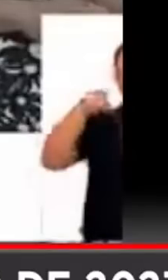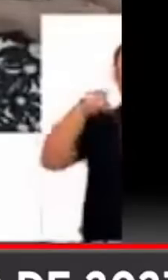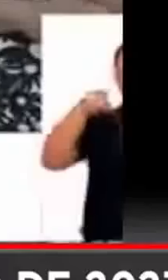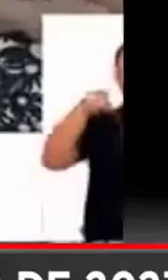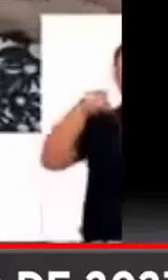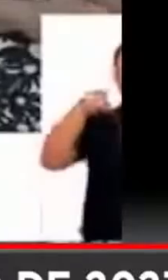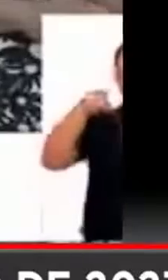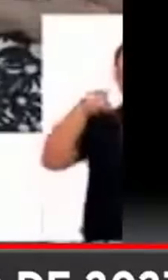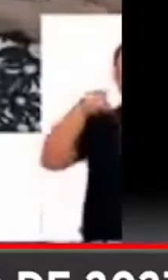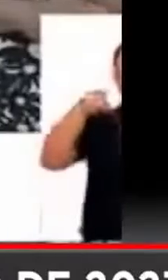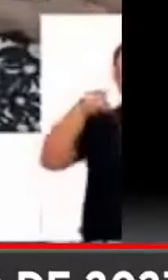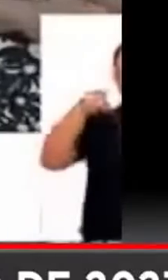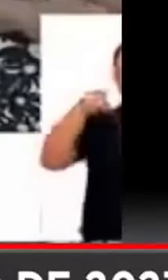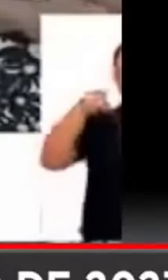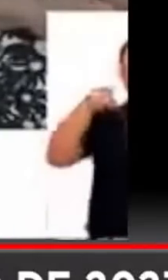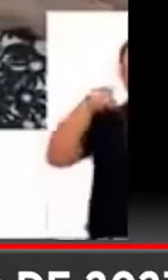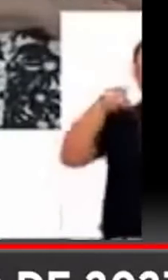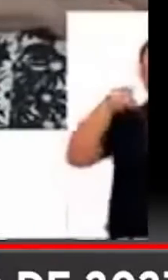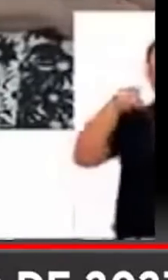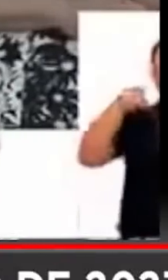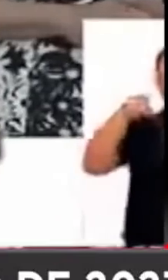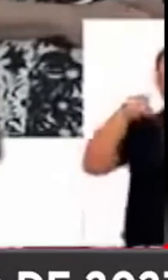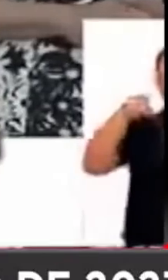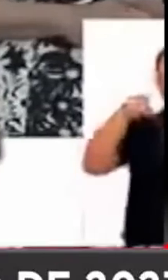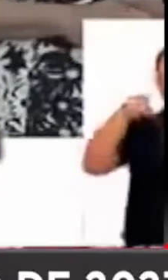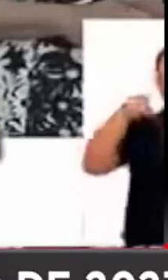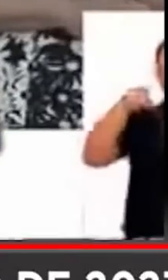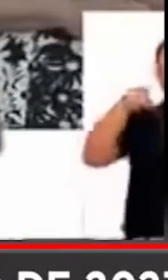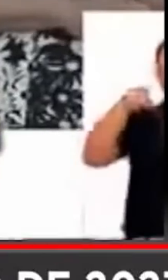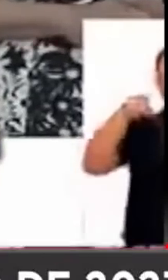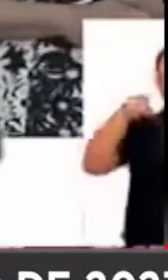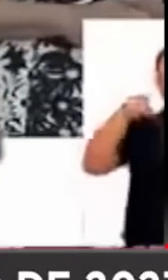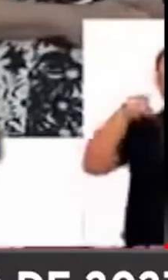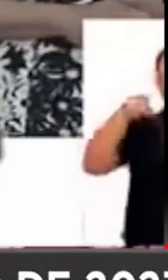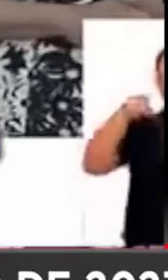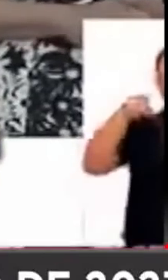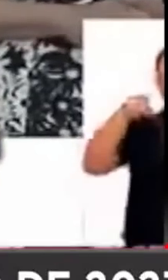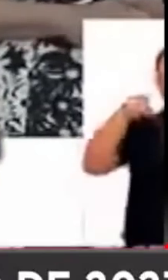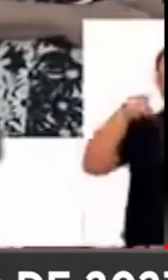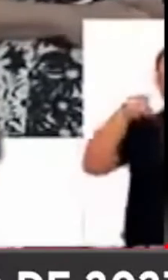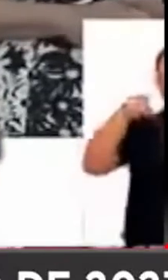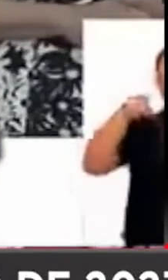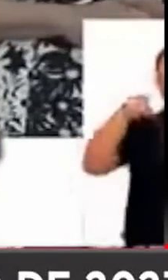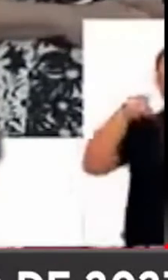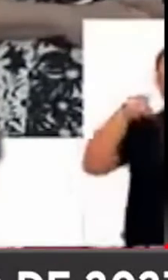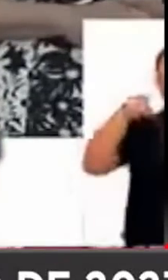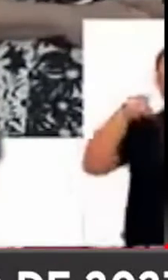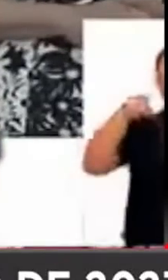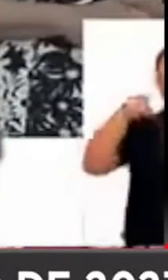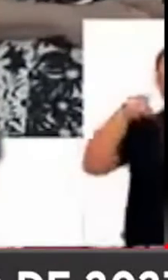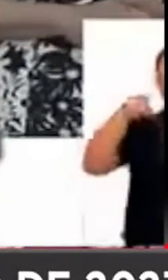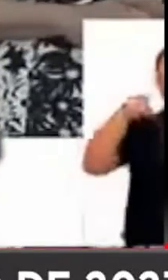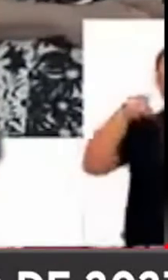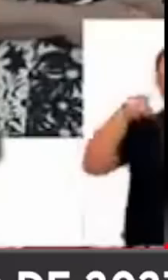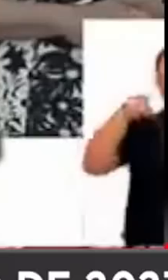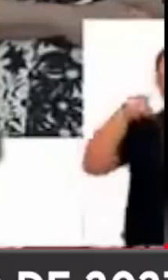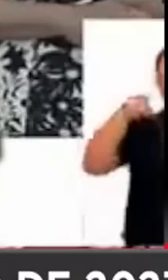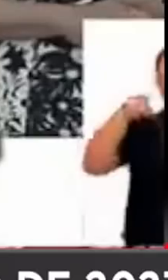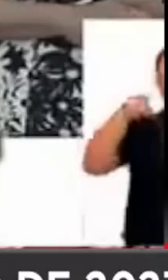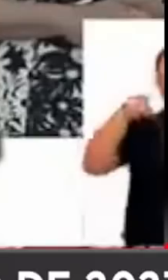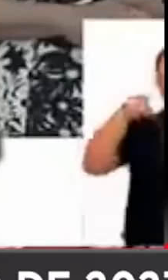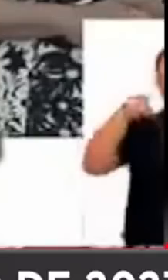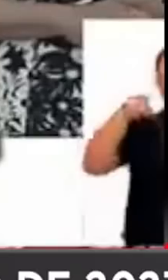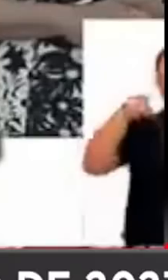O sea, hace poco, porque este video no es de hoy. El anterior, sí, es